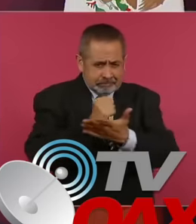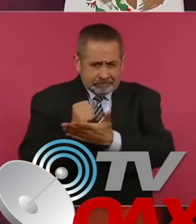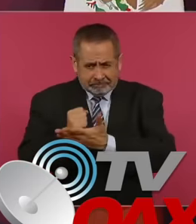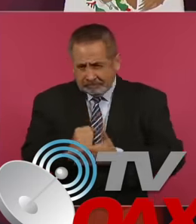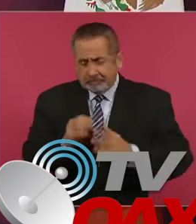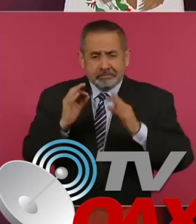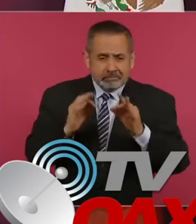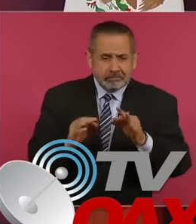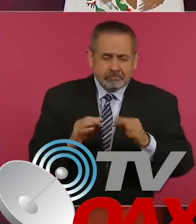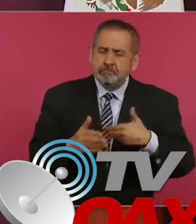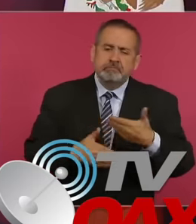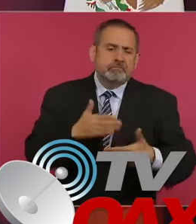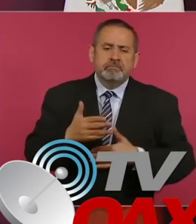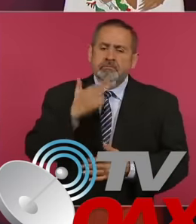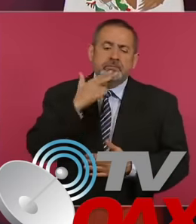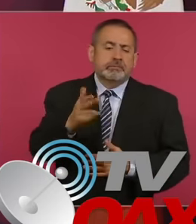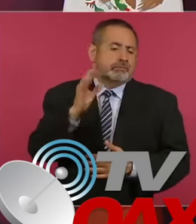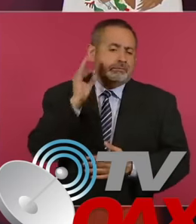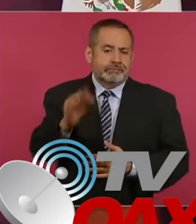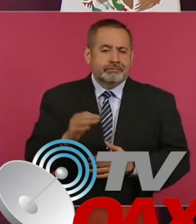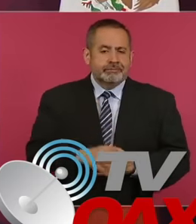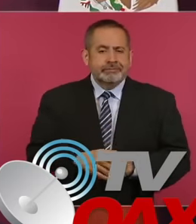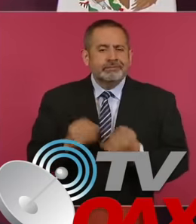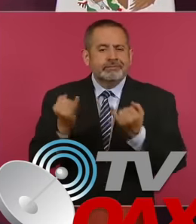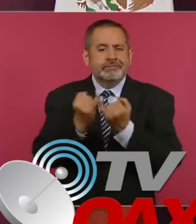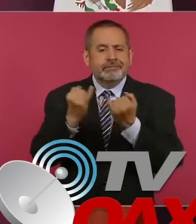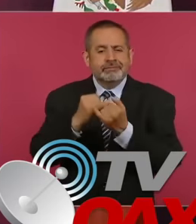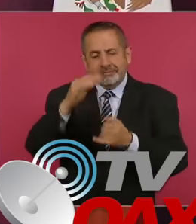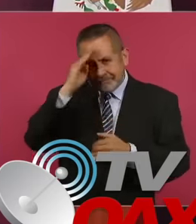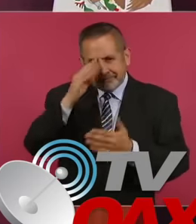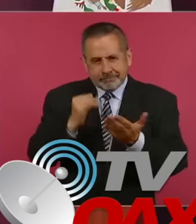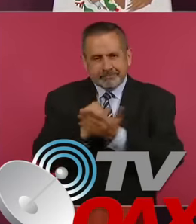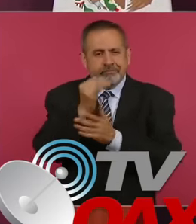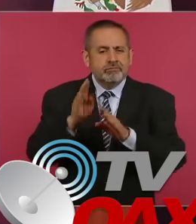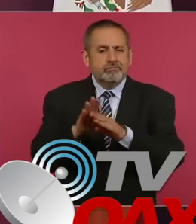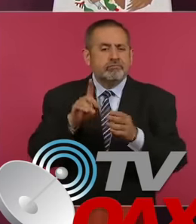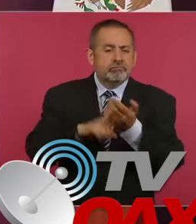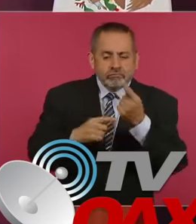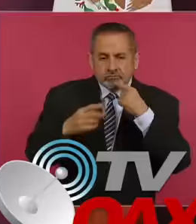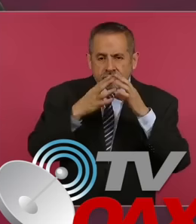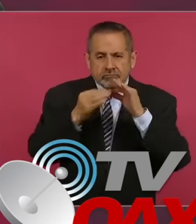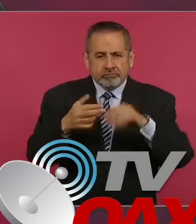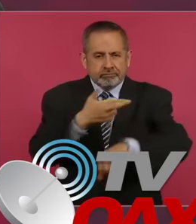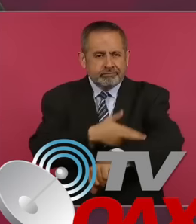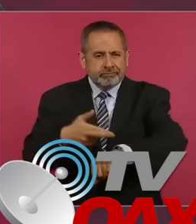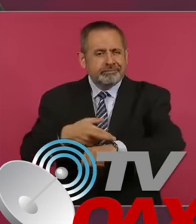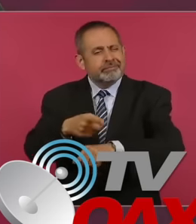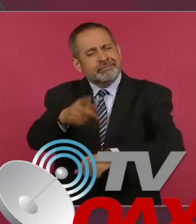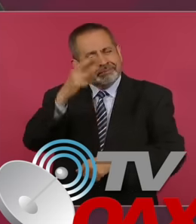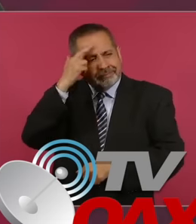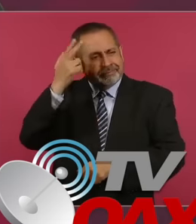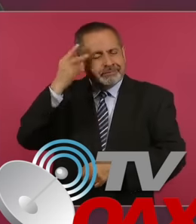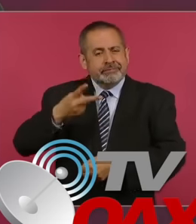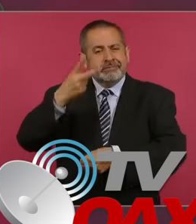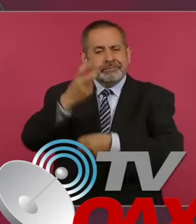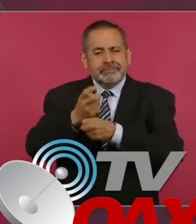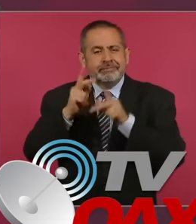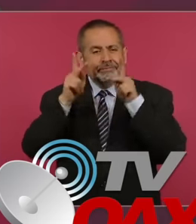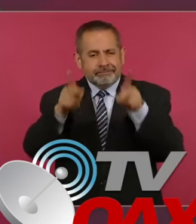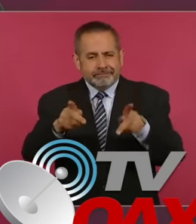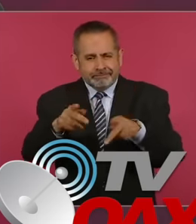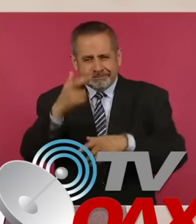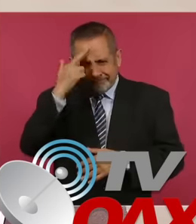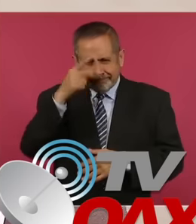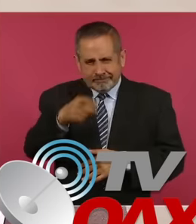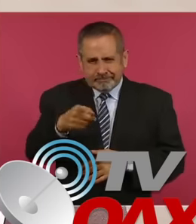como cuando tomamos la decisión de construir los segundos pisos. No